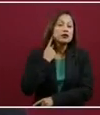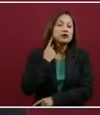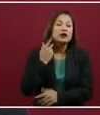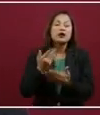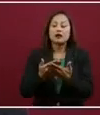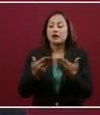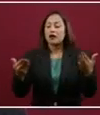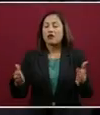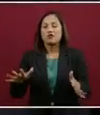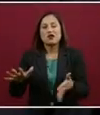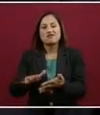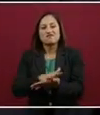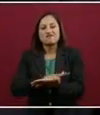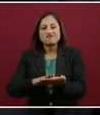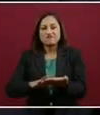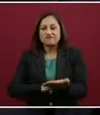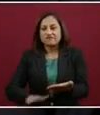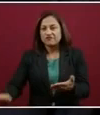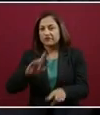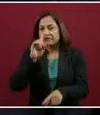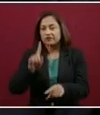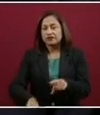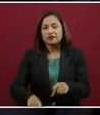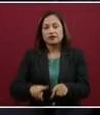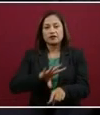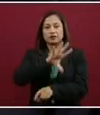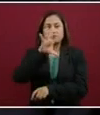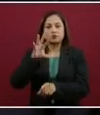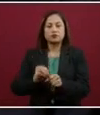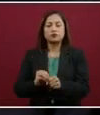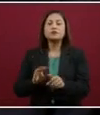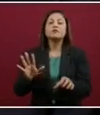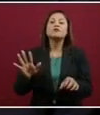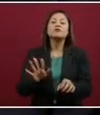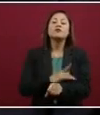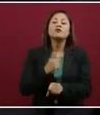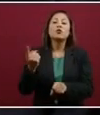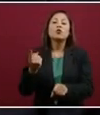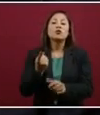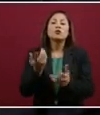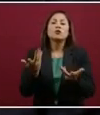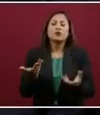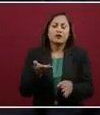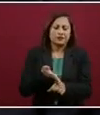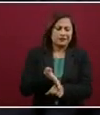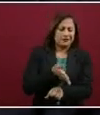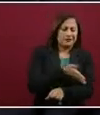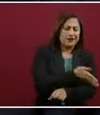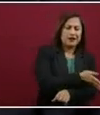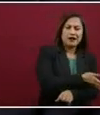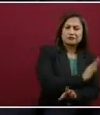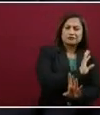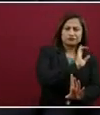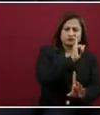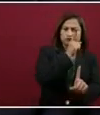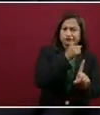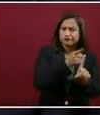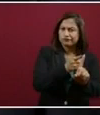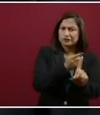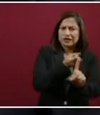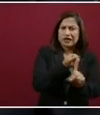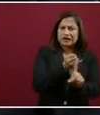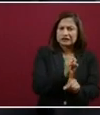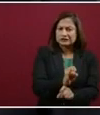porque fue el parapeto para llevar a